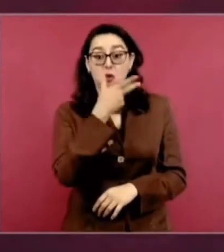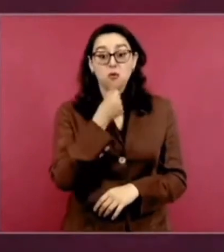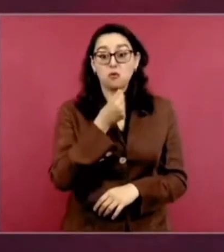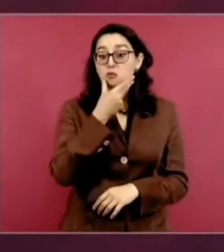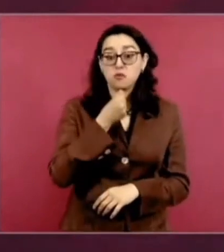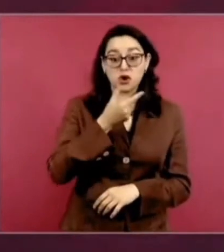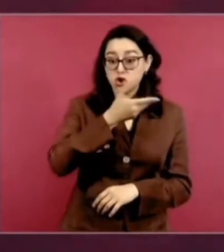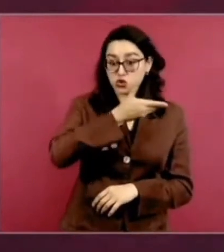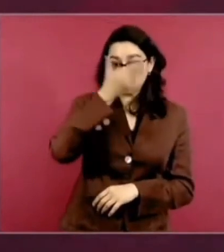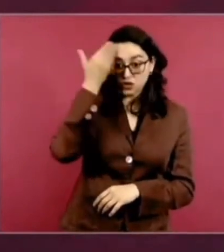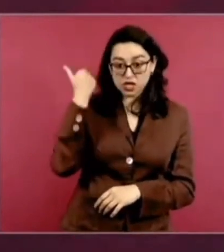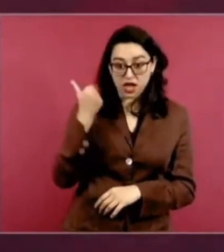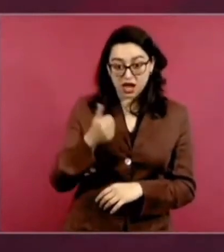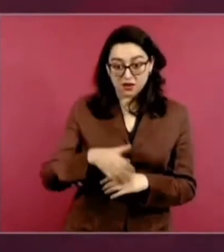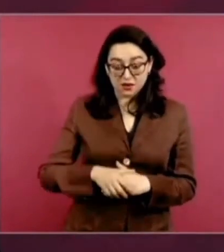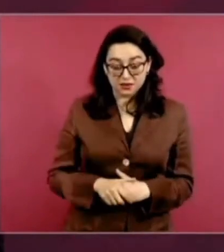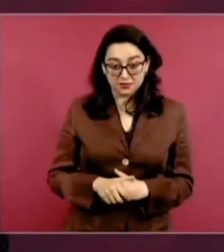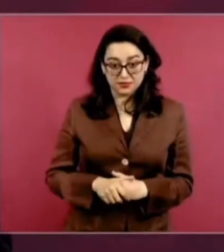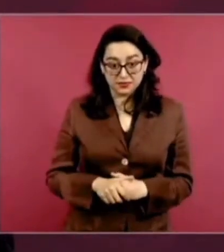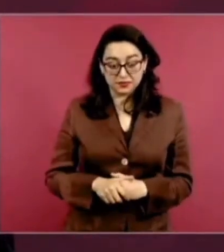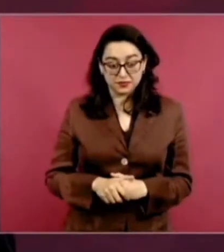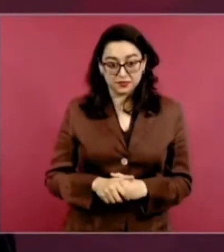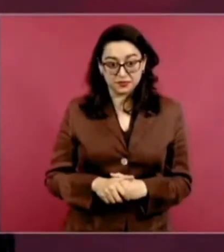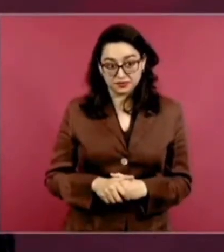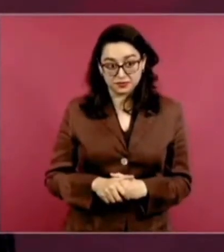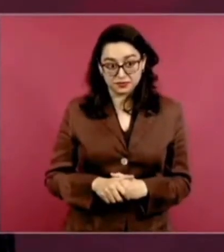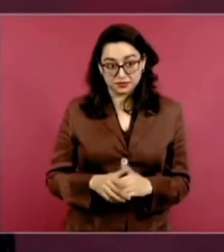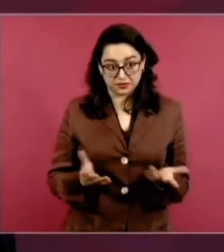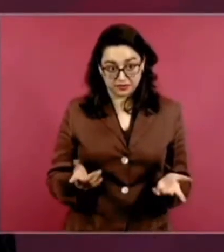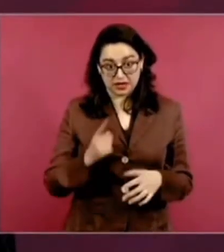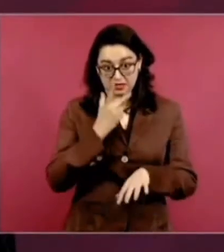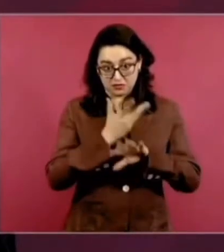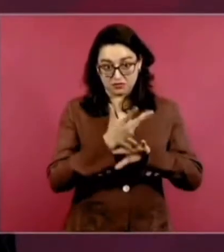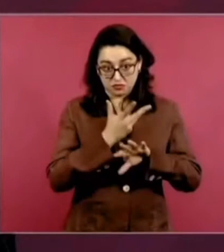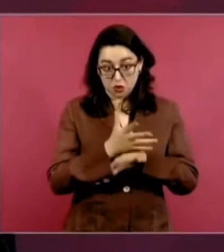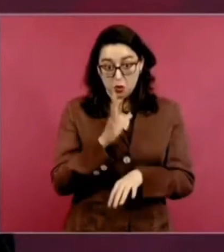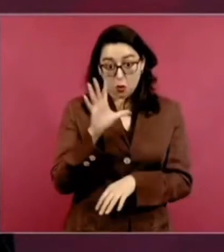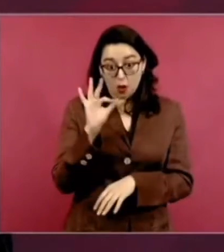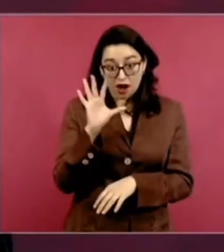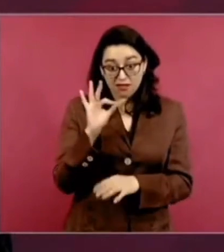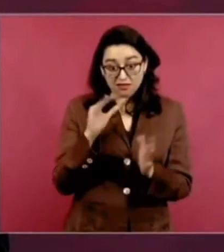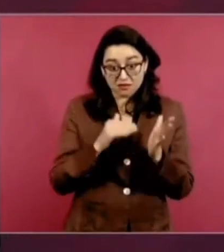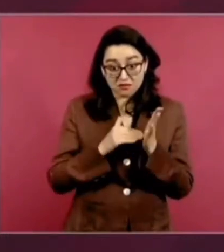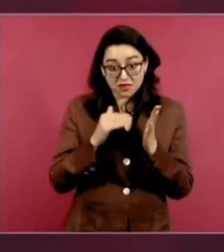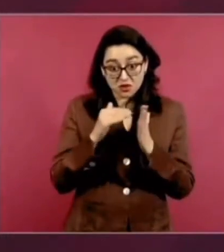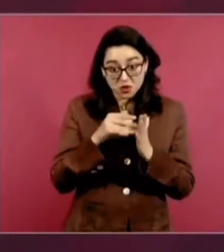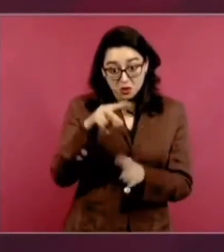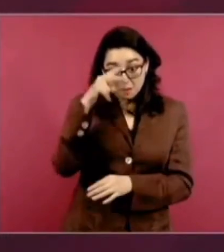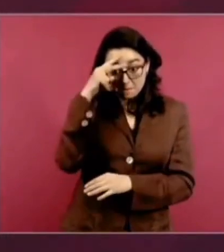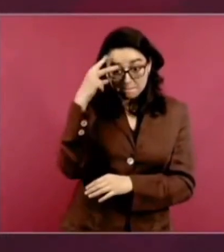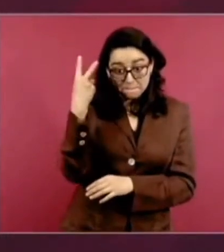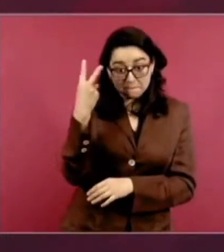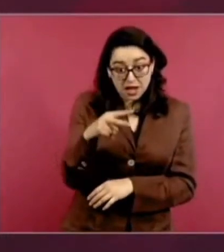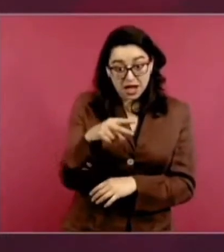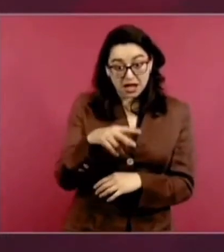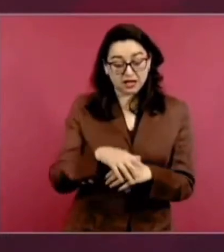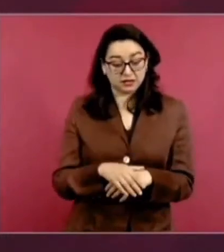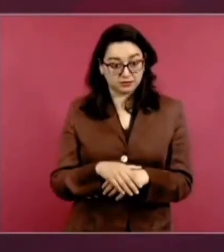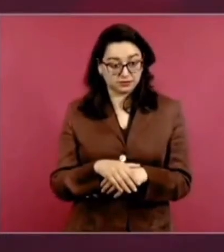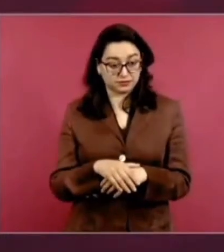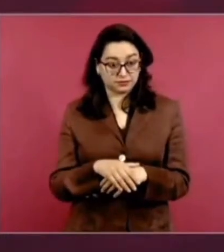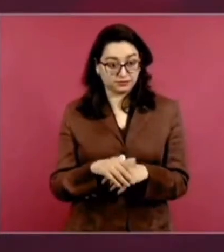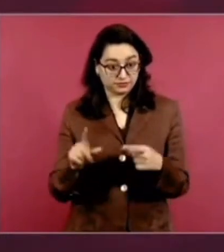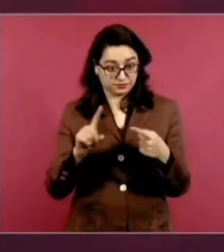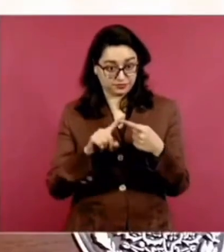que son 40 millones los de origen mexicano que están en Estados Unidos y que el segundo lugar lo tienen nuestros